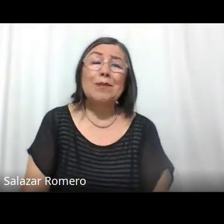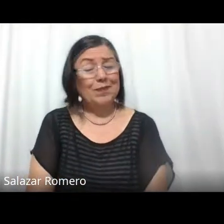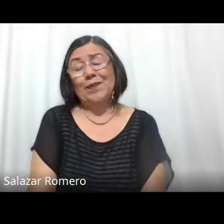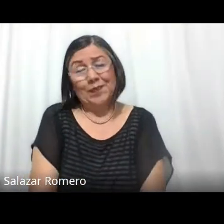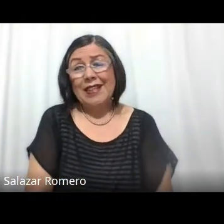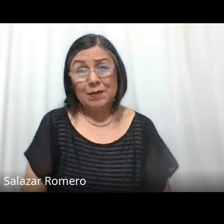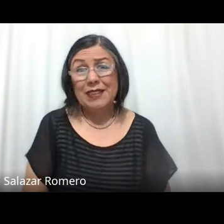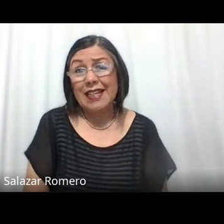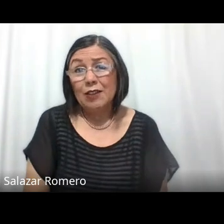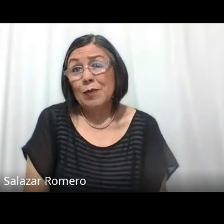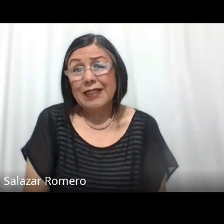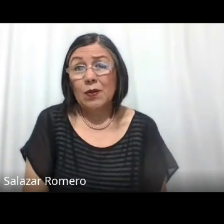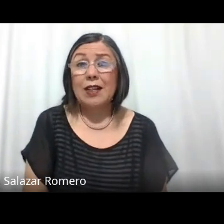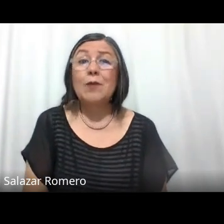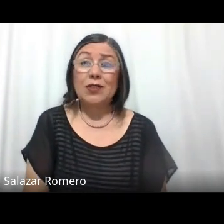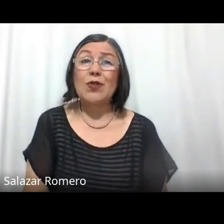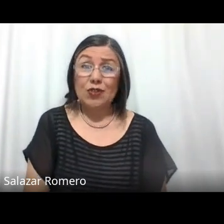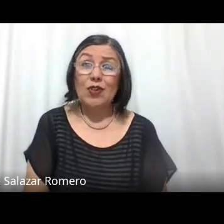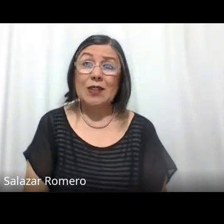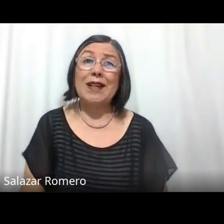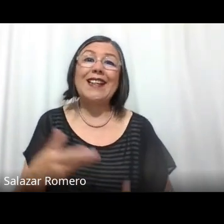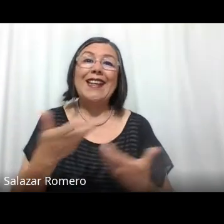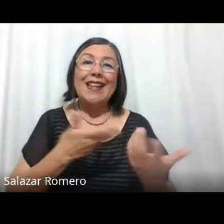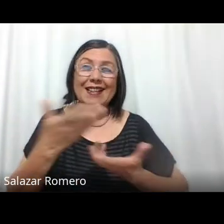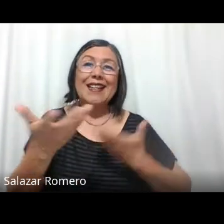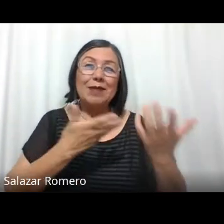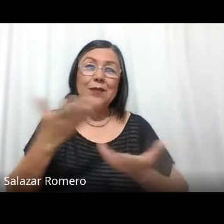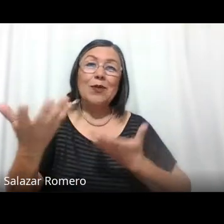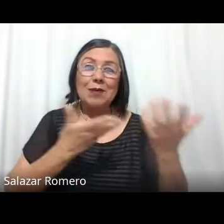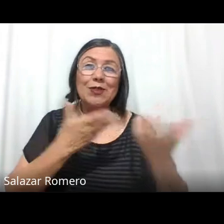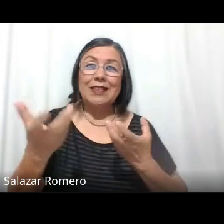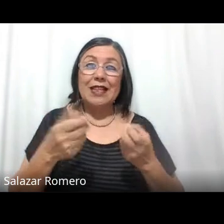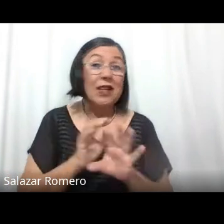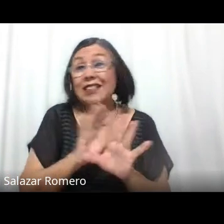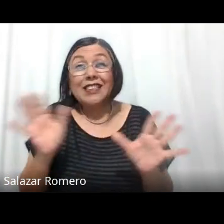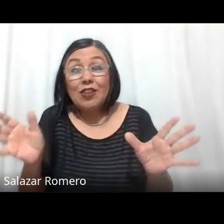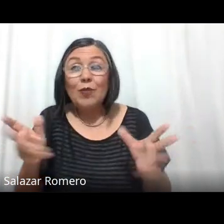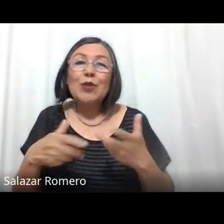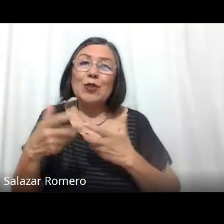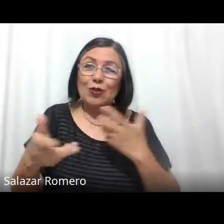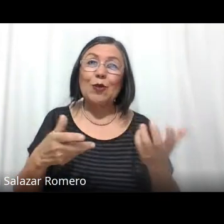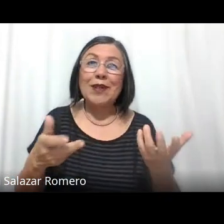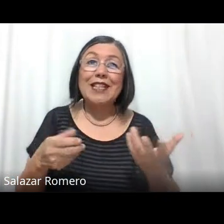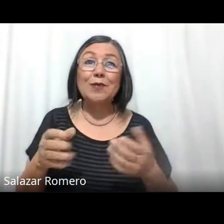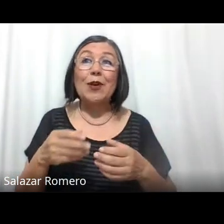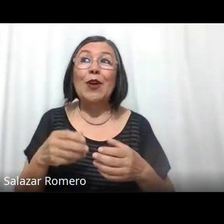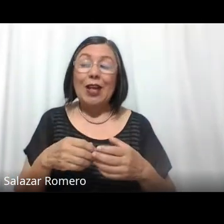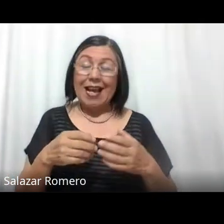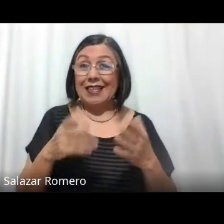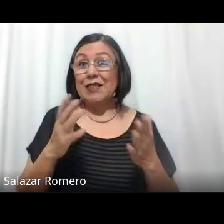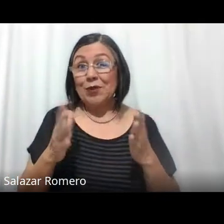sea en especial o en particular con personas sordas para que realmente podamos interactuar. Si no, pues nuestros compañeros,